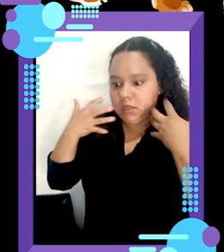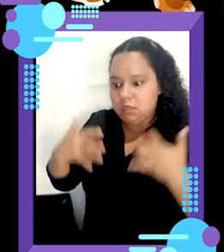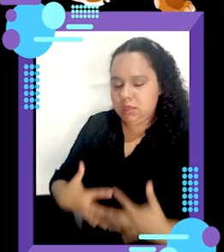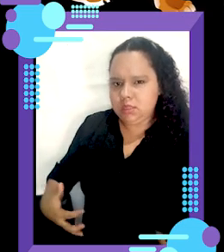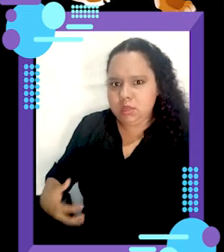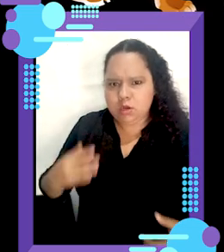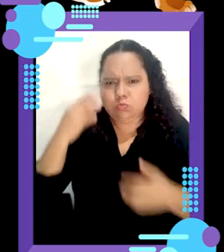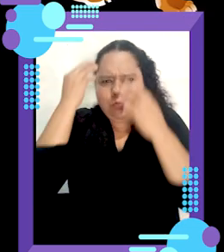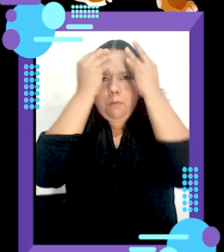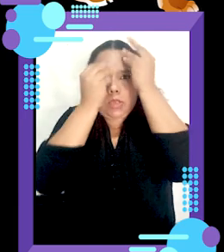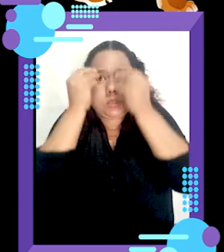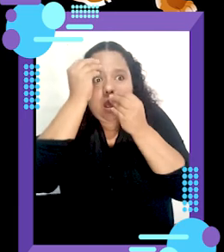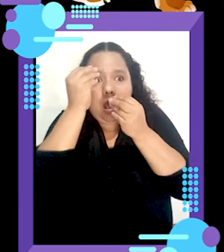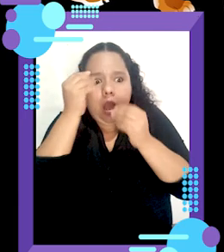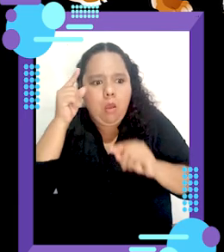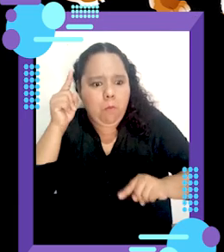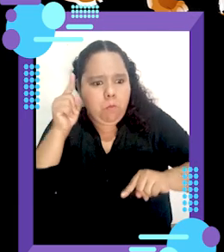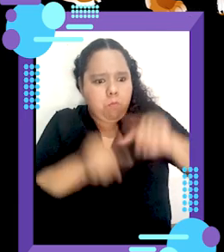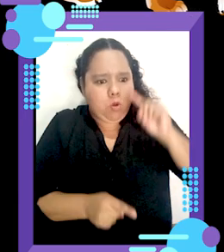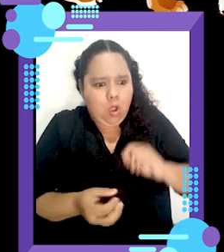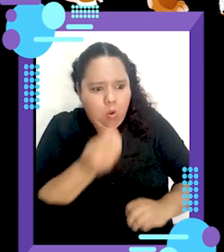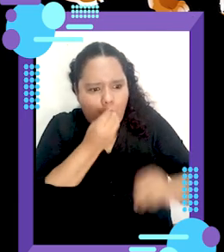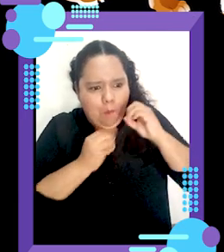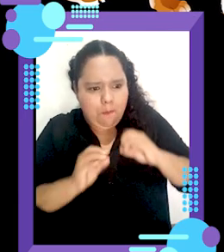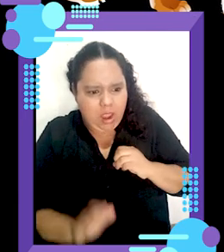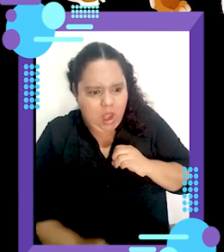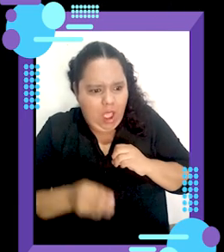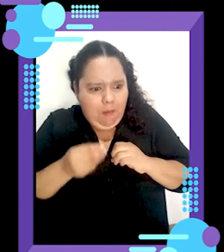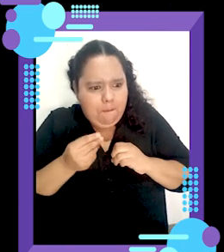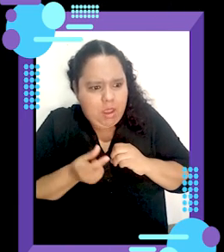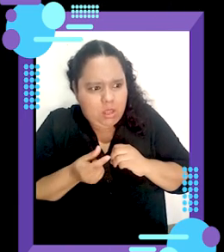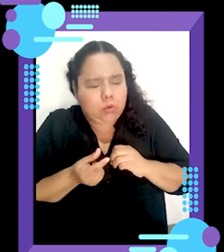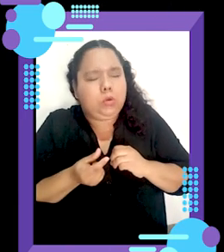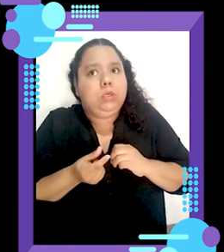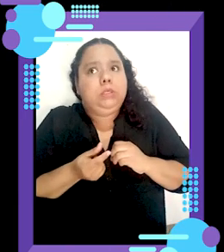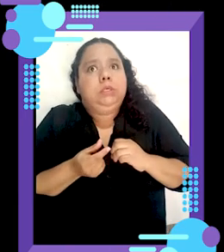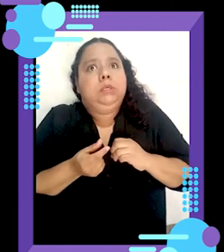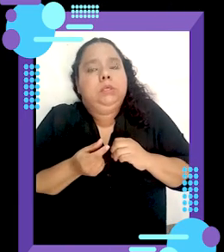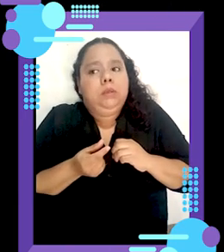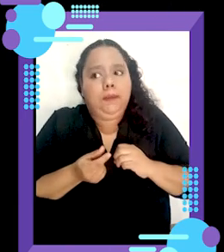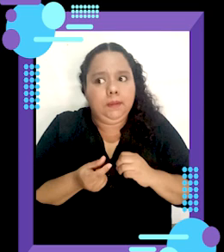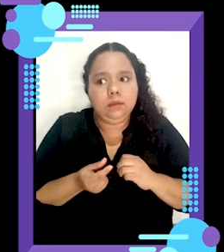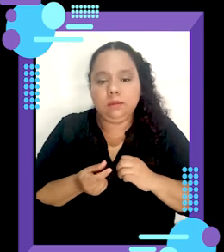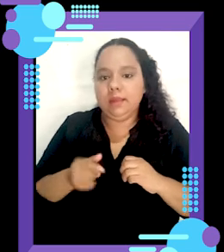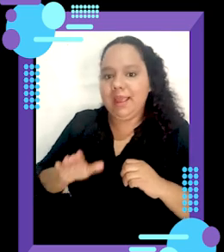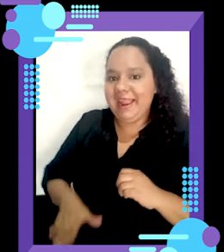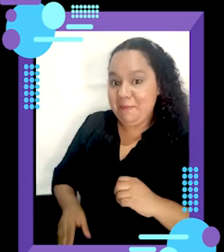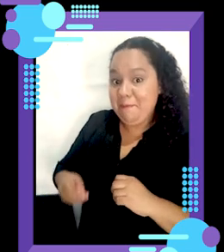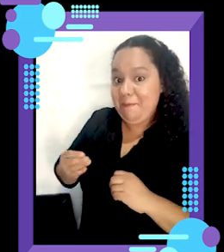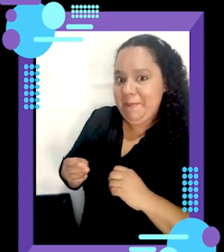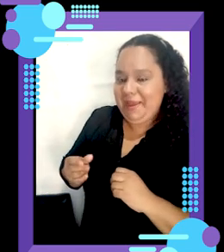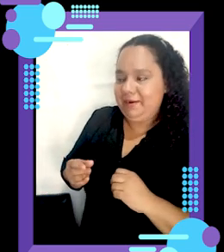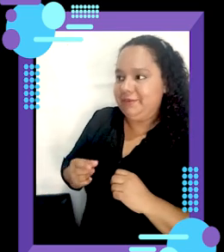asustó y se puso a pensar, ¿será que no me puedo comer al perro? Sin embargo, aún con miedo, el perro también